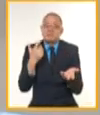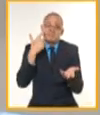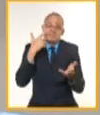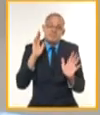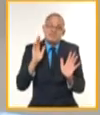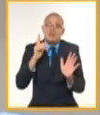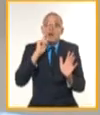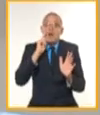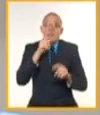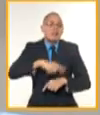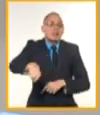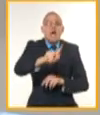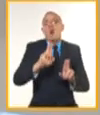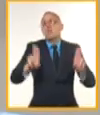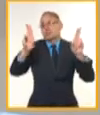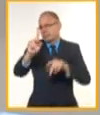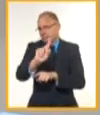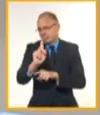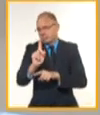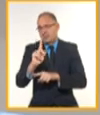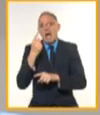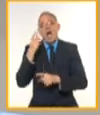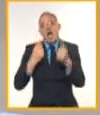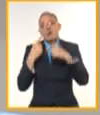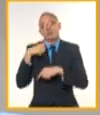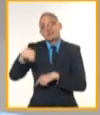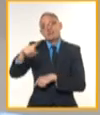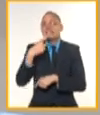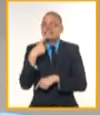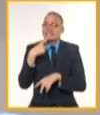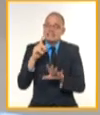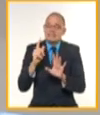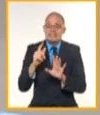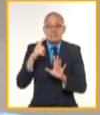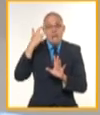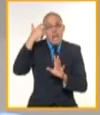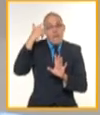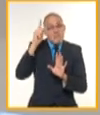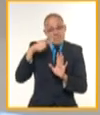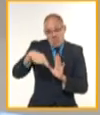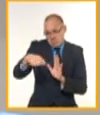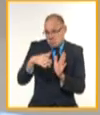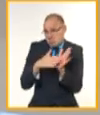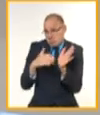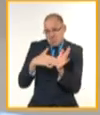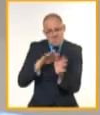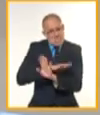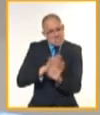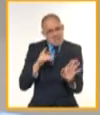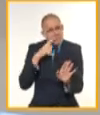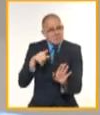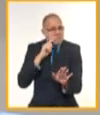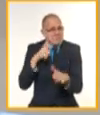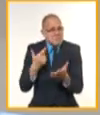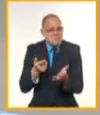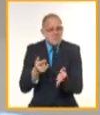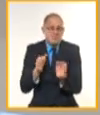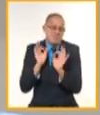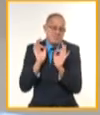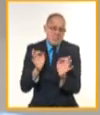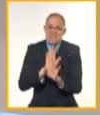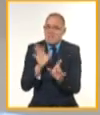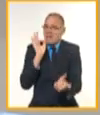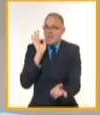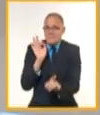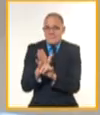Hay quienes dicen, estamos a punto de entrar o pronto o en unos meses, hay quien dice en unos meses, entrará la